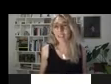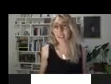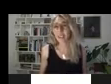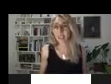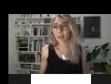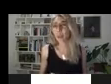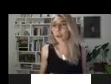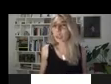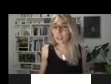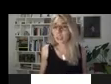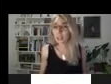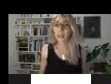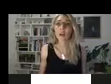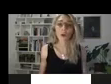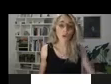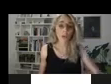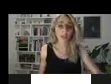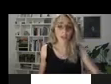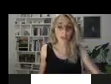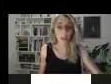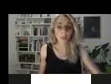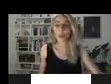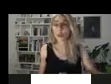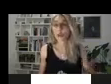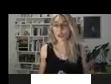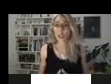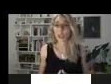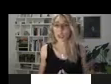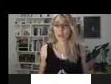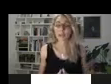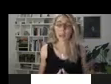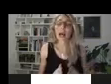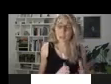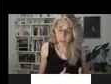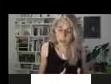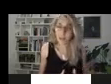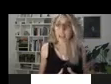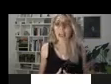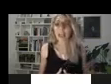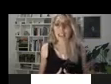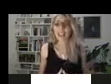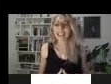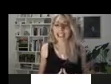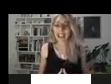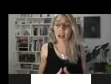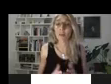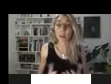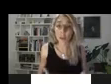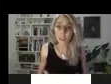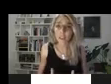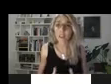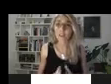una ficha técnica prolija, con unas fotos, además de estar en alta calidad, que sean